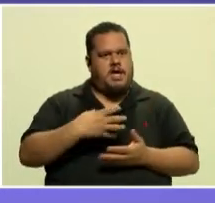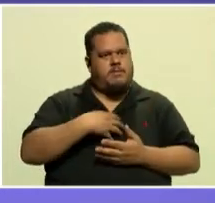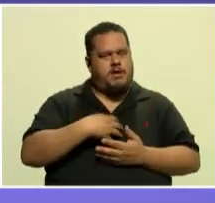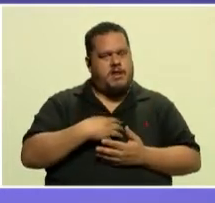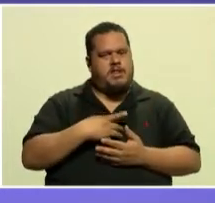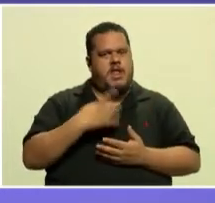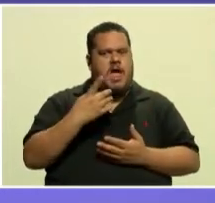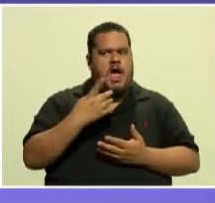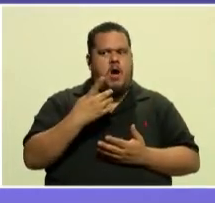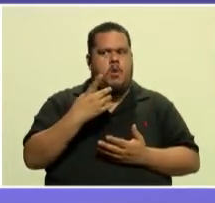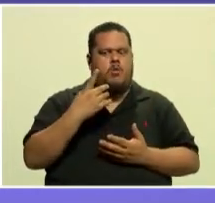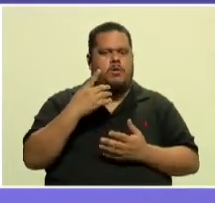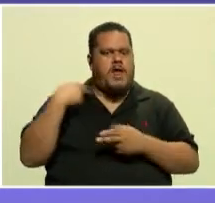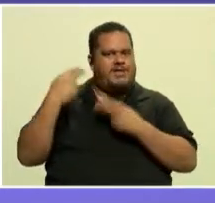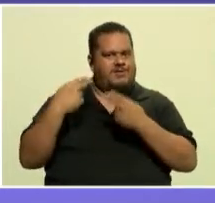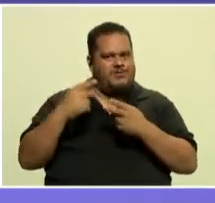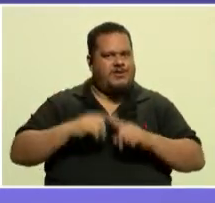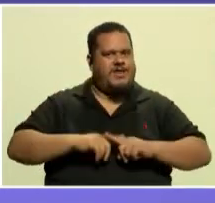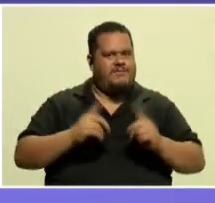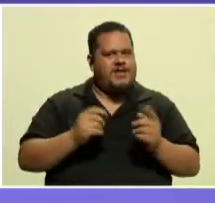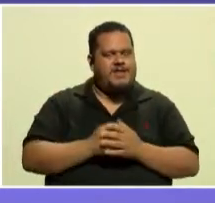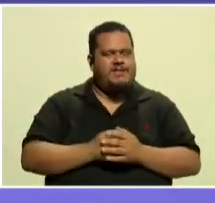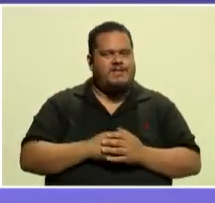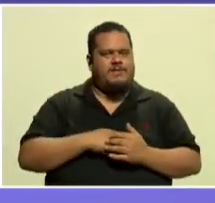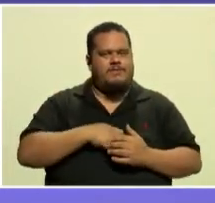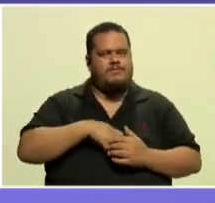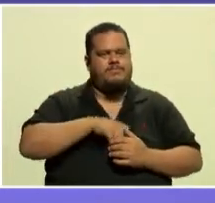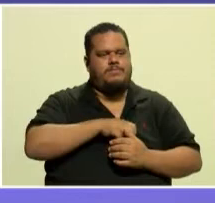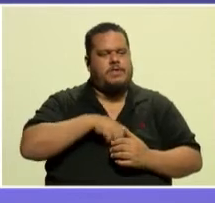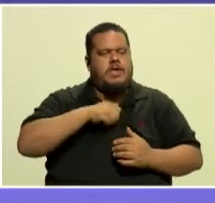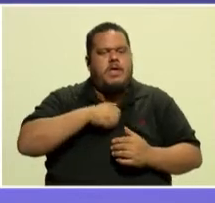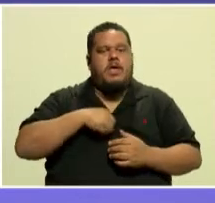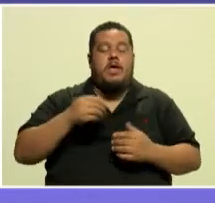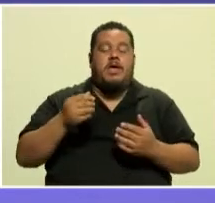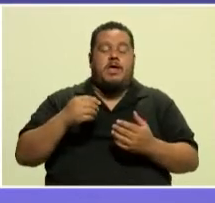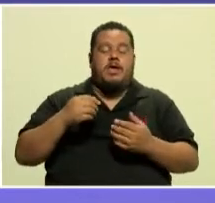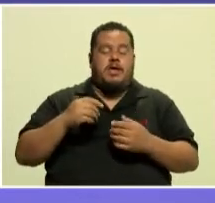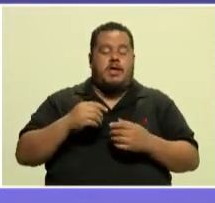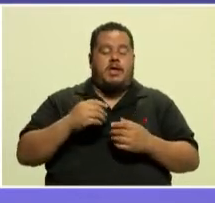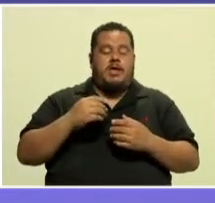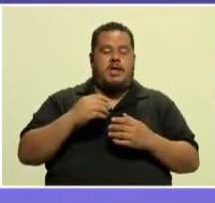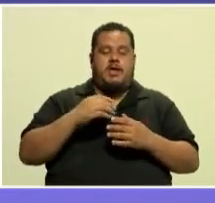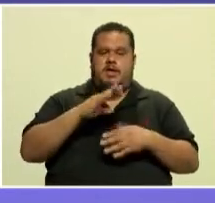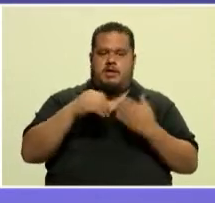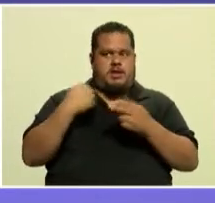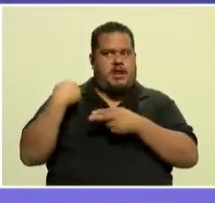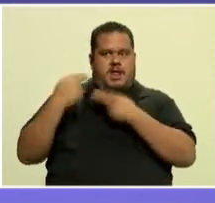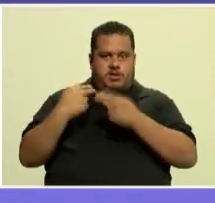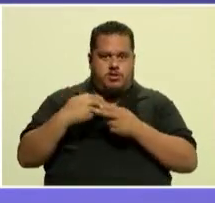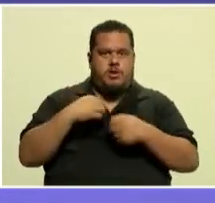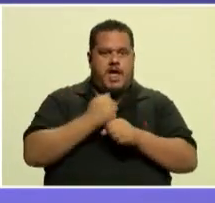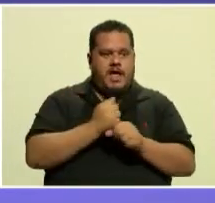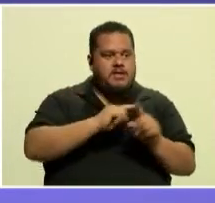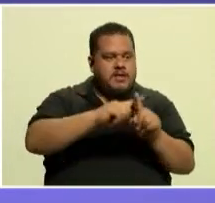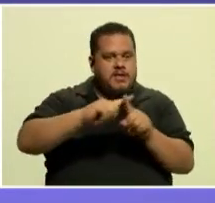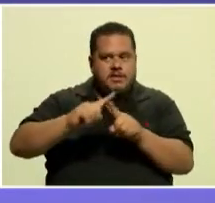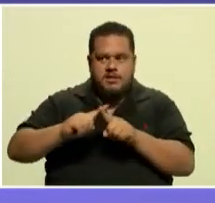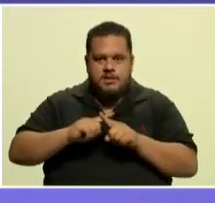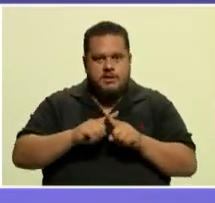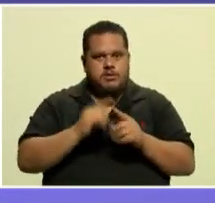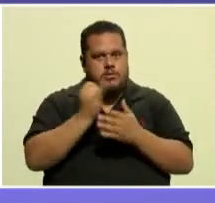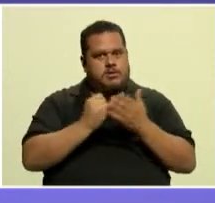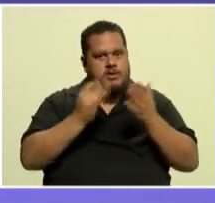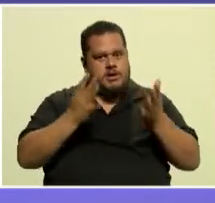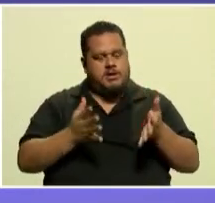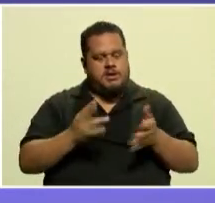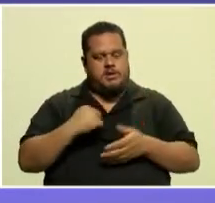distinto, ¿verdad? Yo creo que cada contexto genera distintos artistas y nosotros pensamos con respecto a